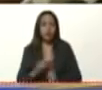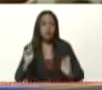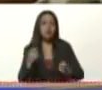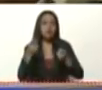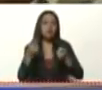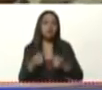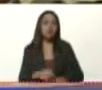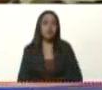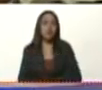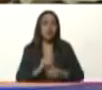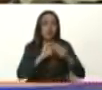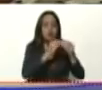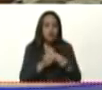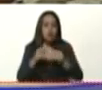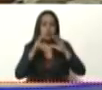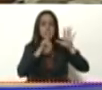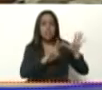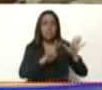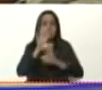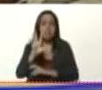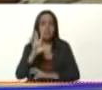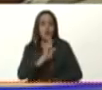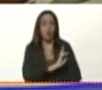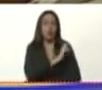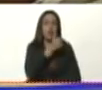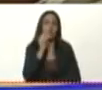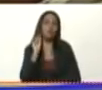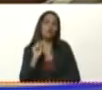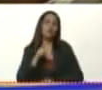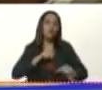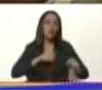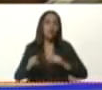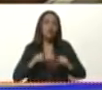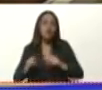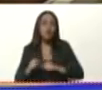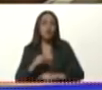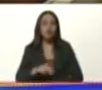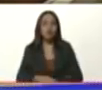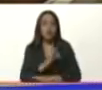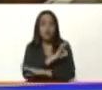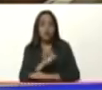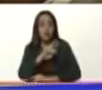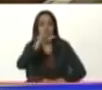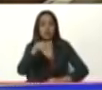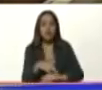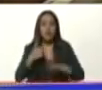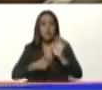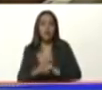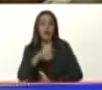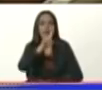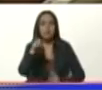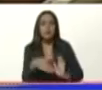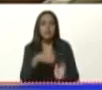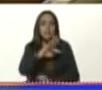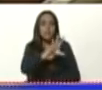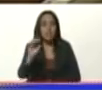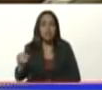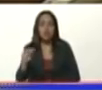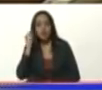75 jefes de los puntos de control migratorio en todo el territorio nacional, más de 1.500 hombres y